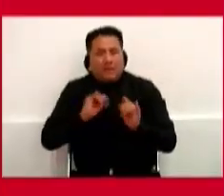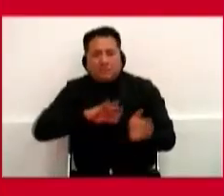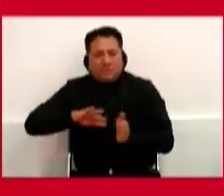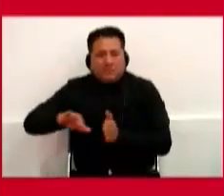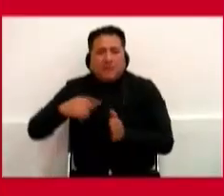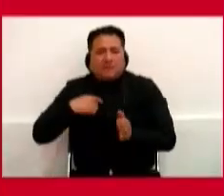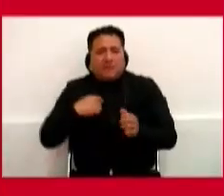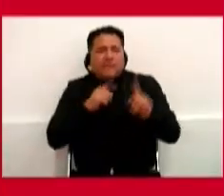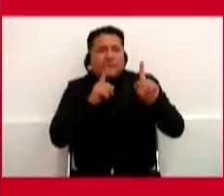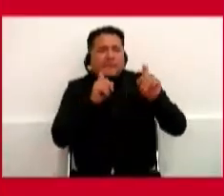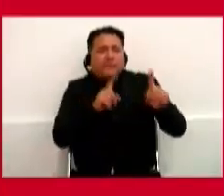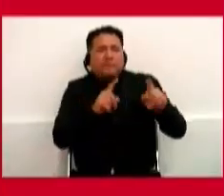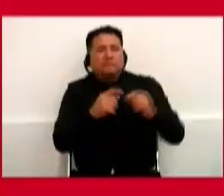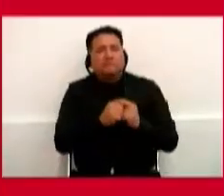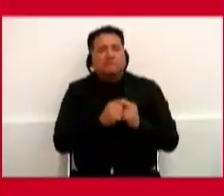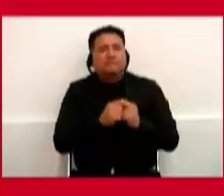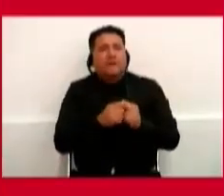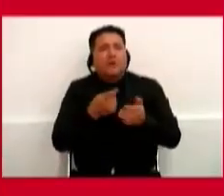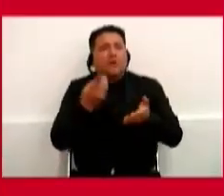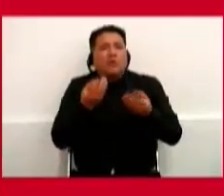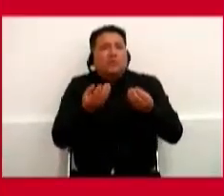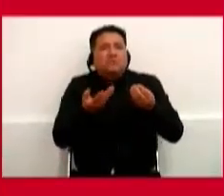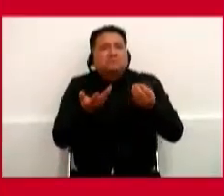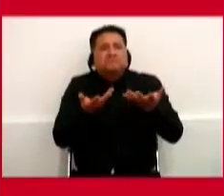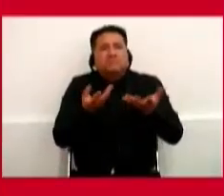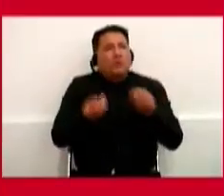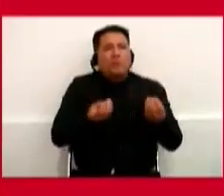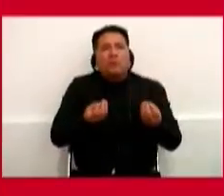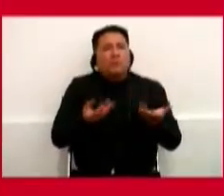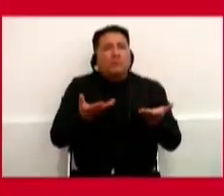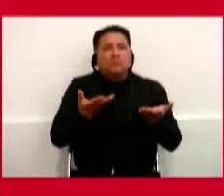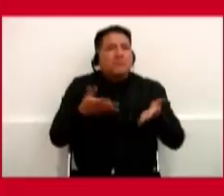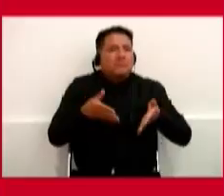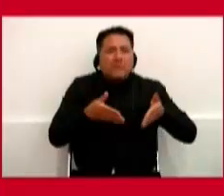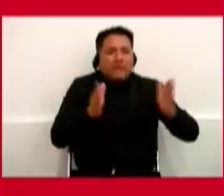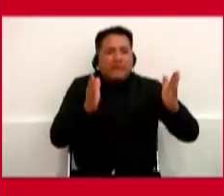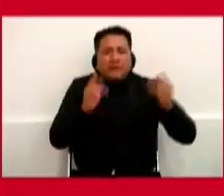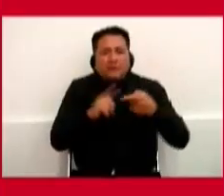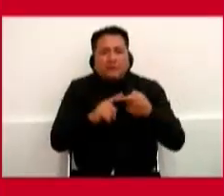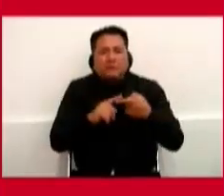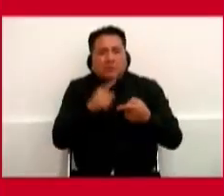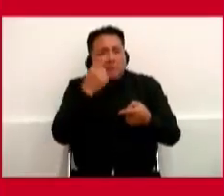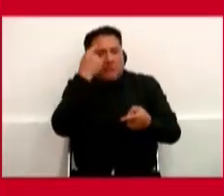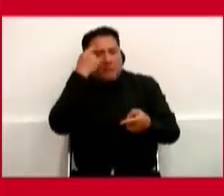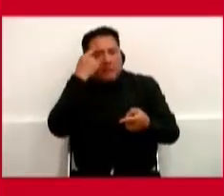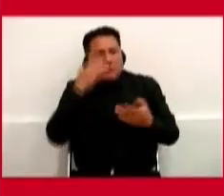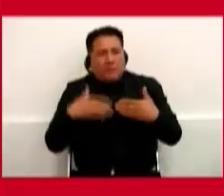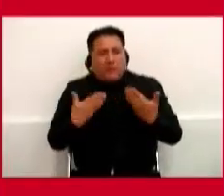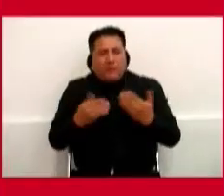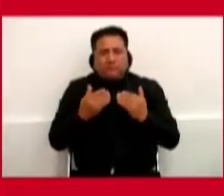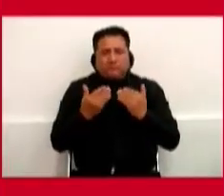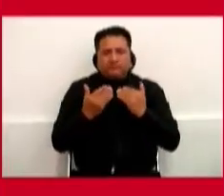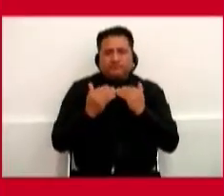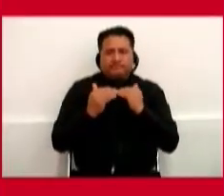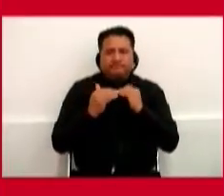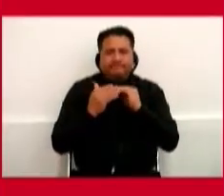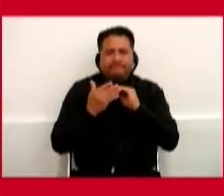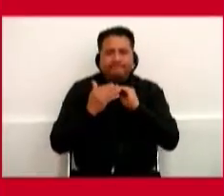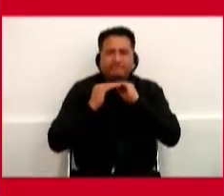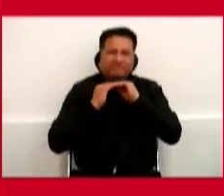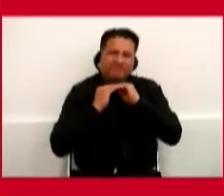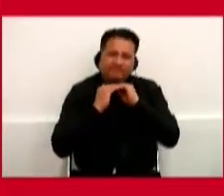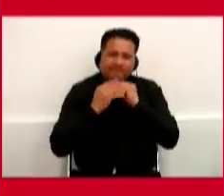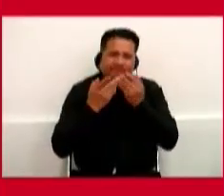manera tú crees que se podría implementar y estandarizar esta metodología? Porque